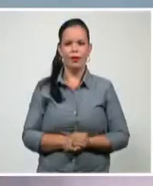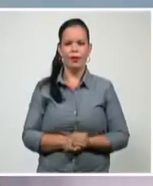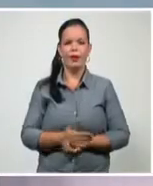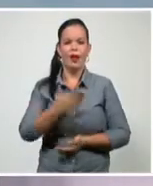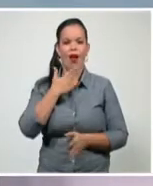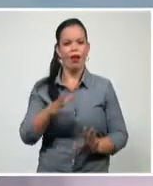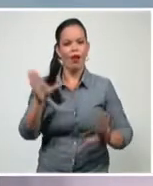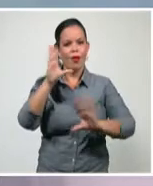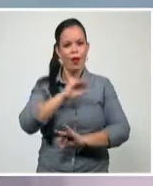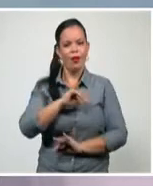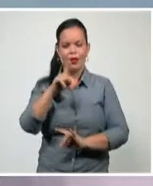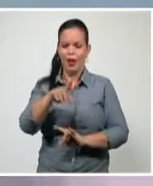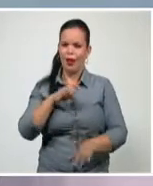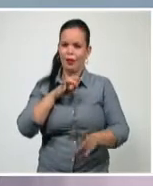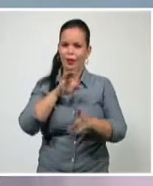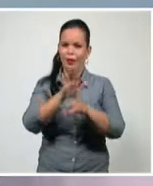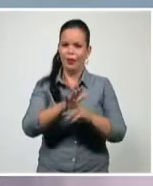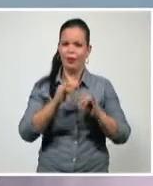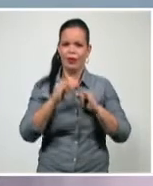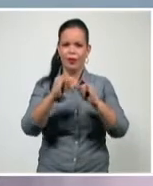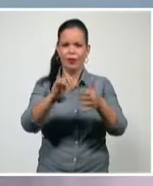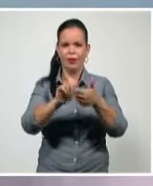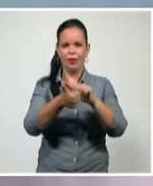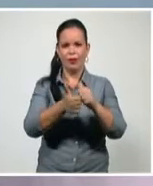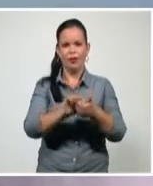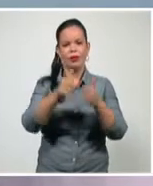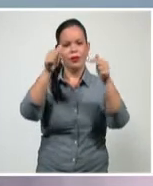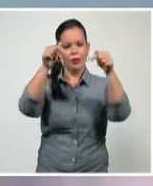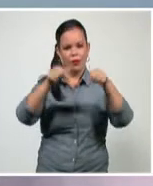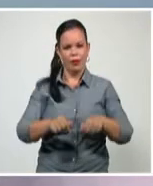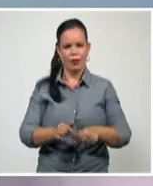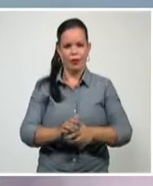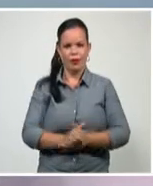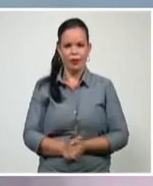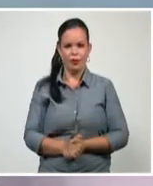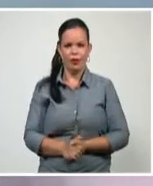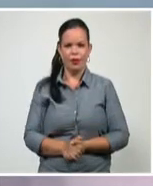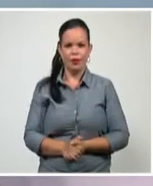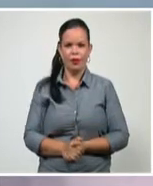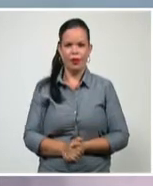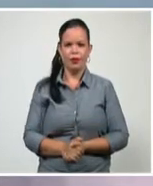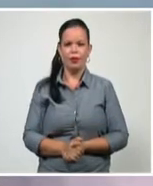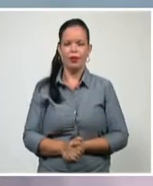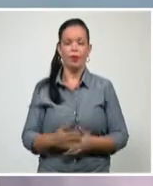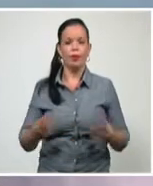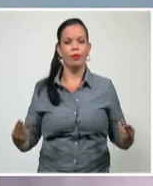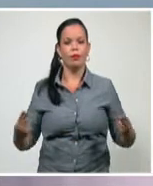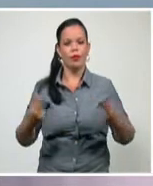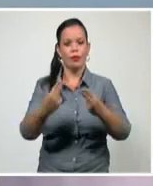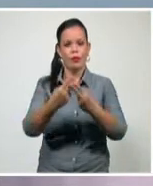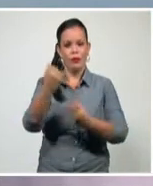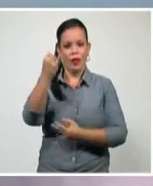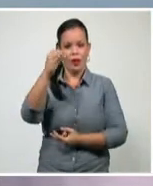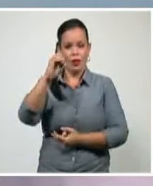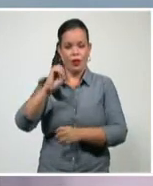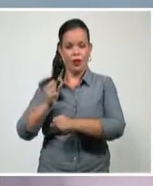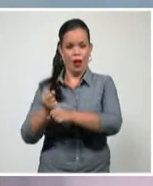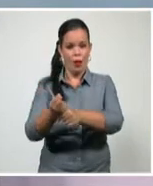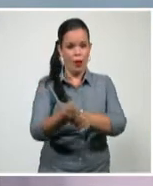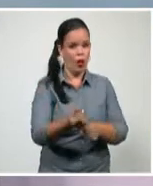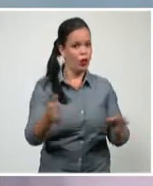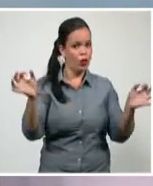Buenas noches, ya comenzamos nuestro segmento deportivo en la emisión estelar. La serie 60 de béisbol no se ha acabado.